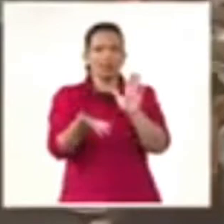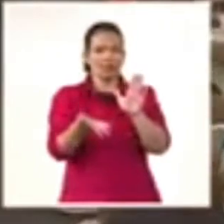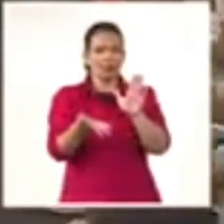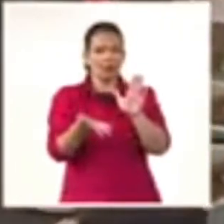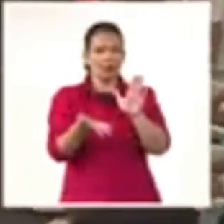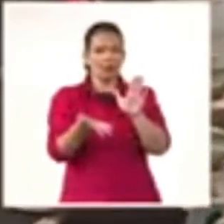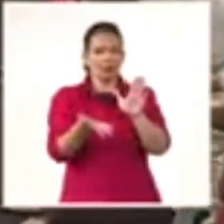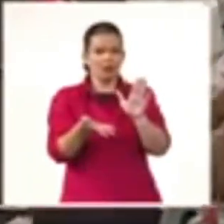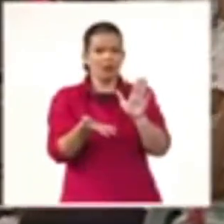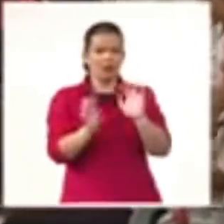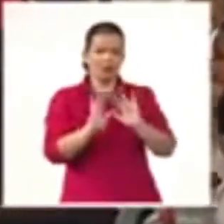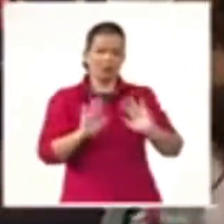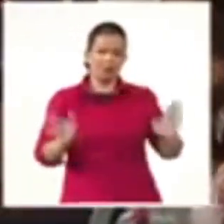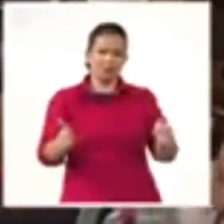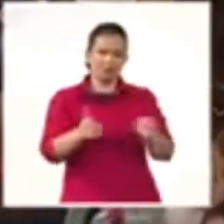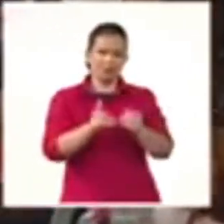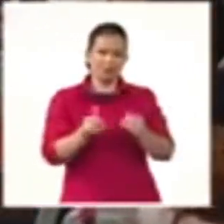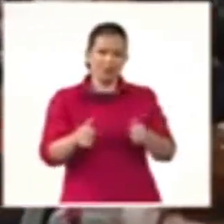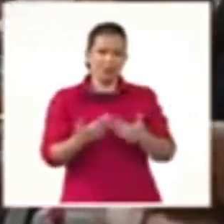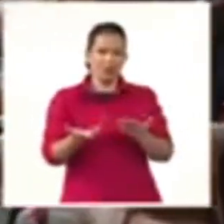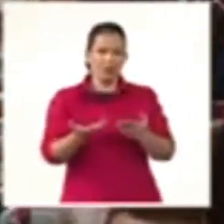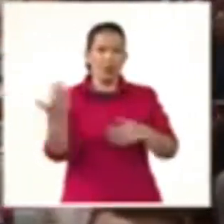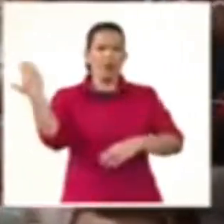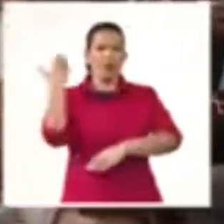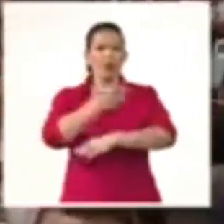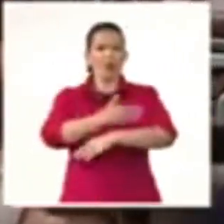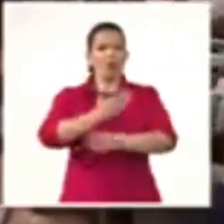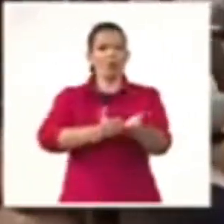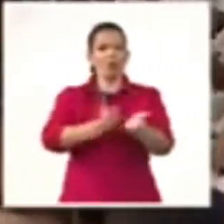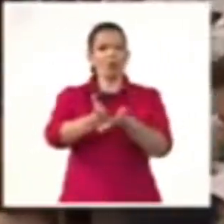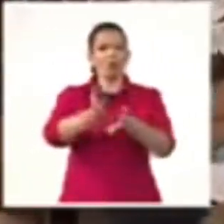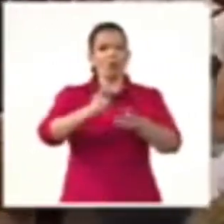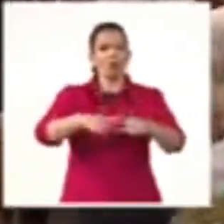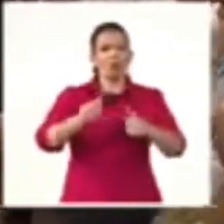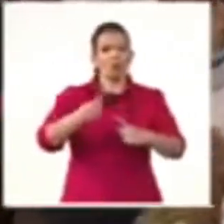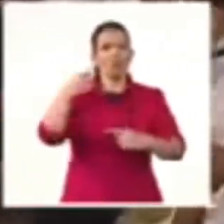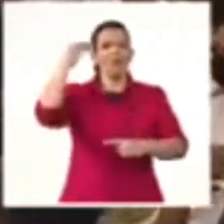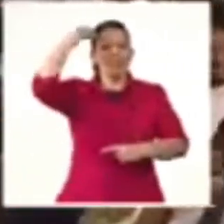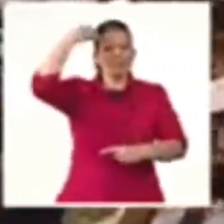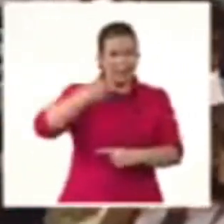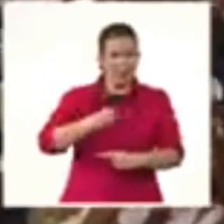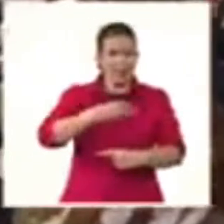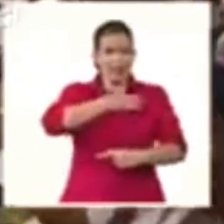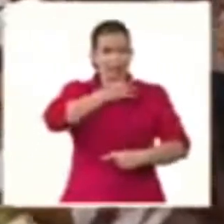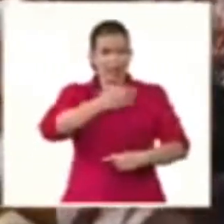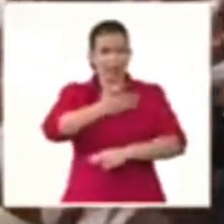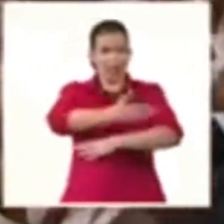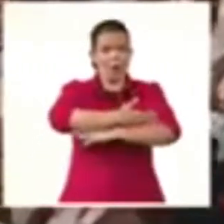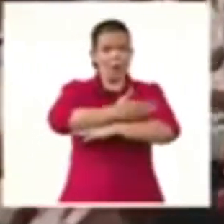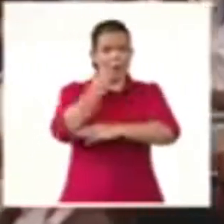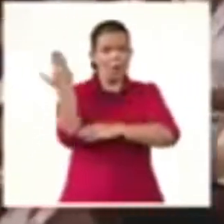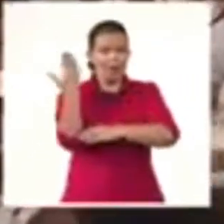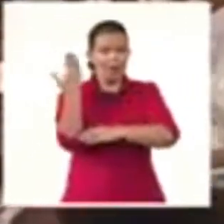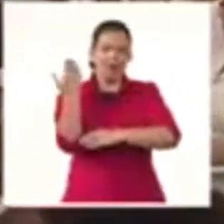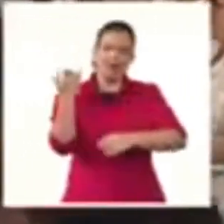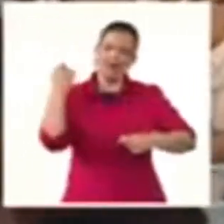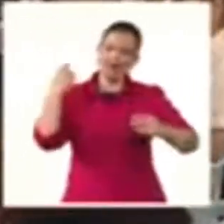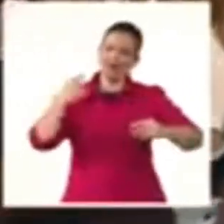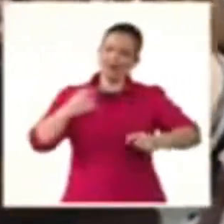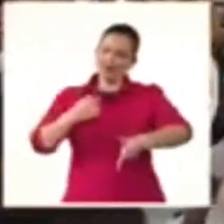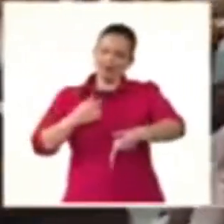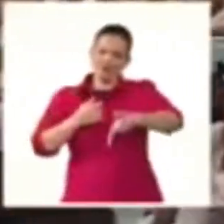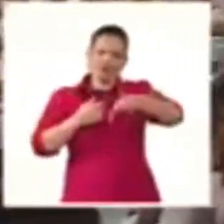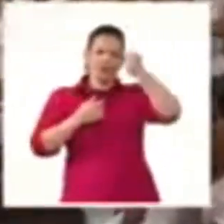que el bloqueo se mantiene porque sin él, este país sería un modelo de sociedad humana demasiado